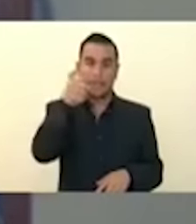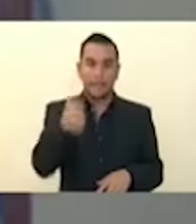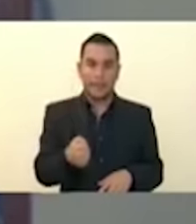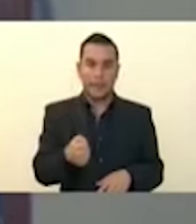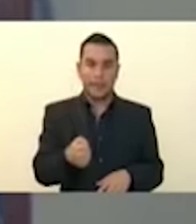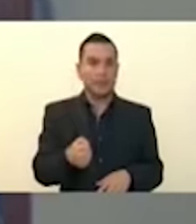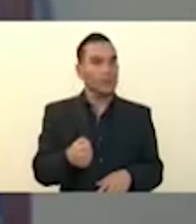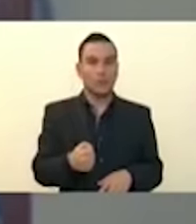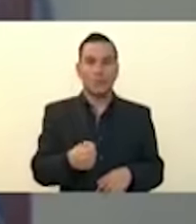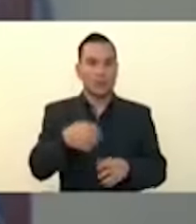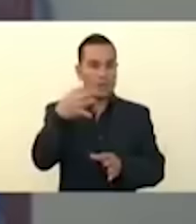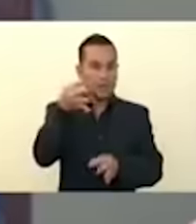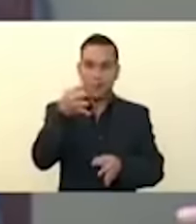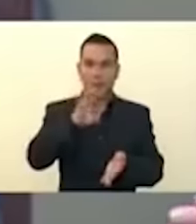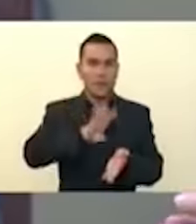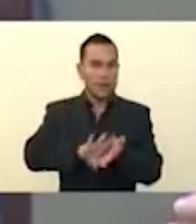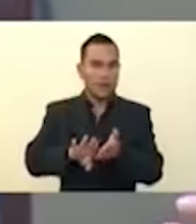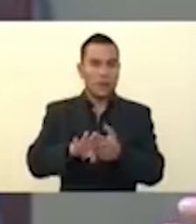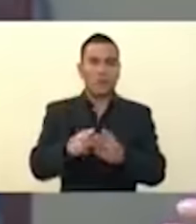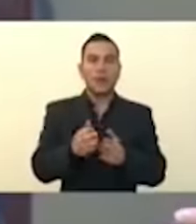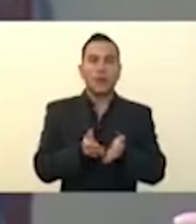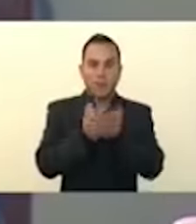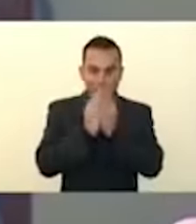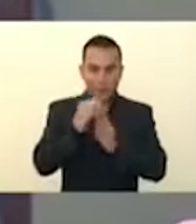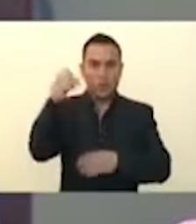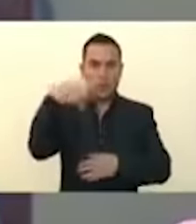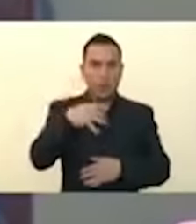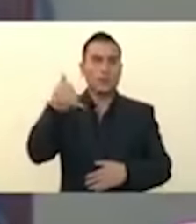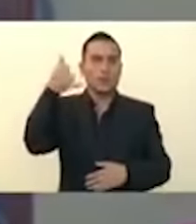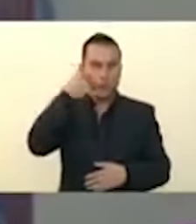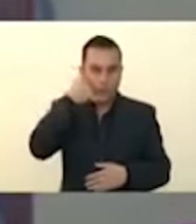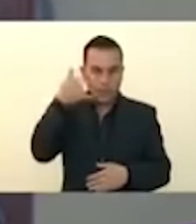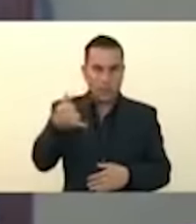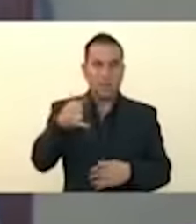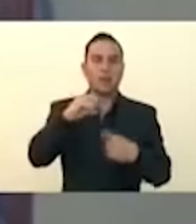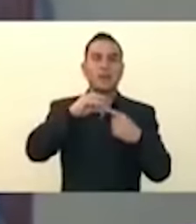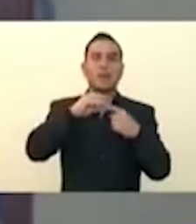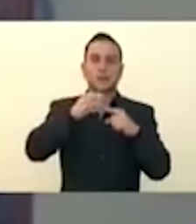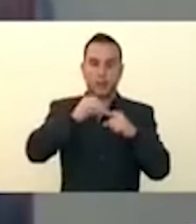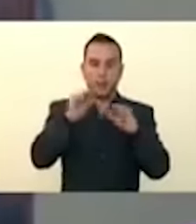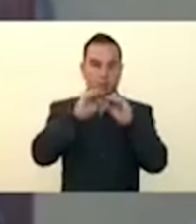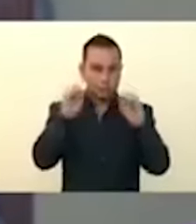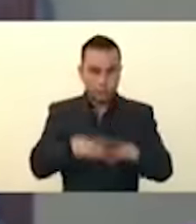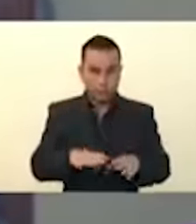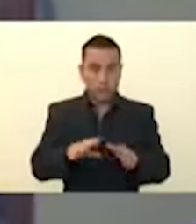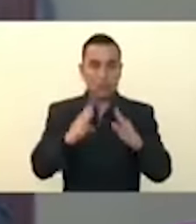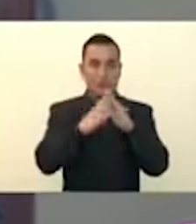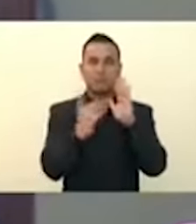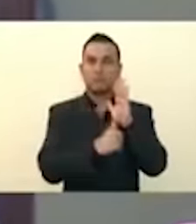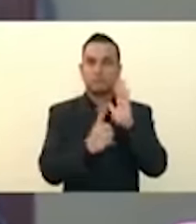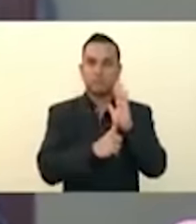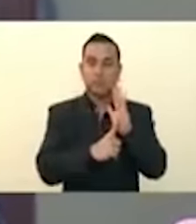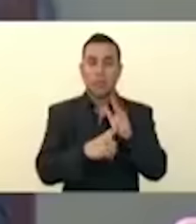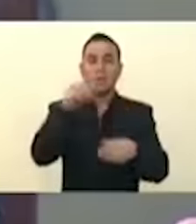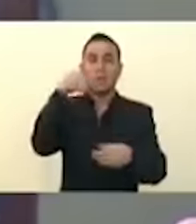comenzó la cuarentena. Los pagos de agua, los pagos de teléfono, los pagos de internet, los pagos de cable, los pagos de alquiler, los pagos